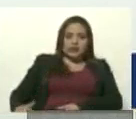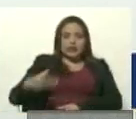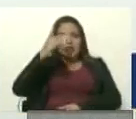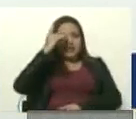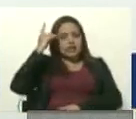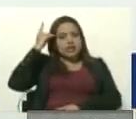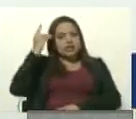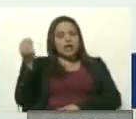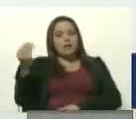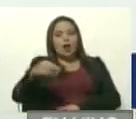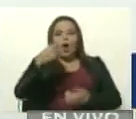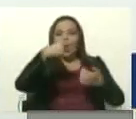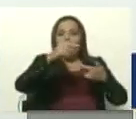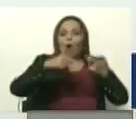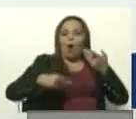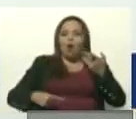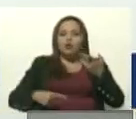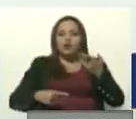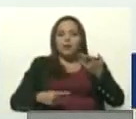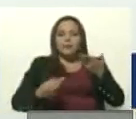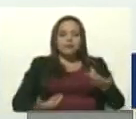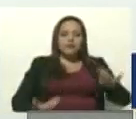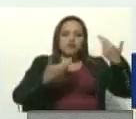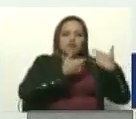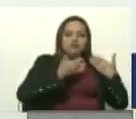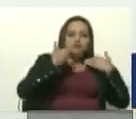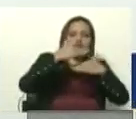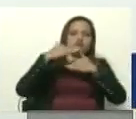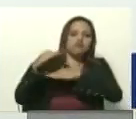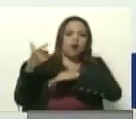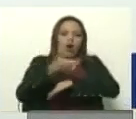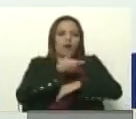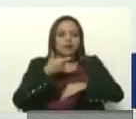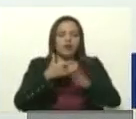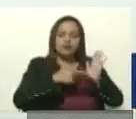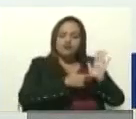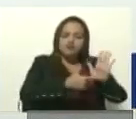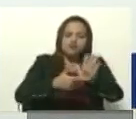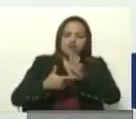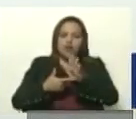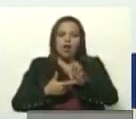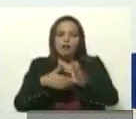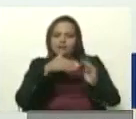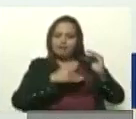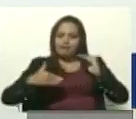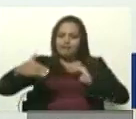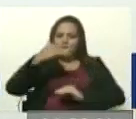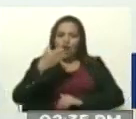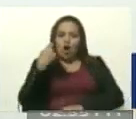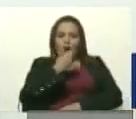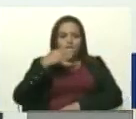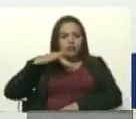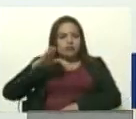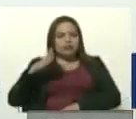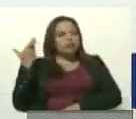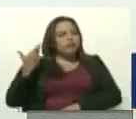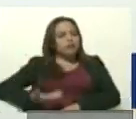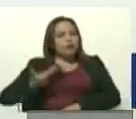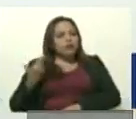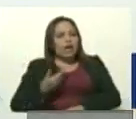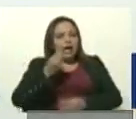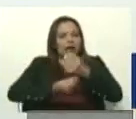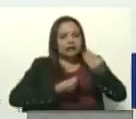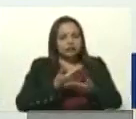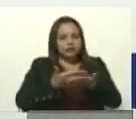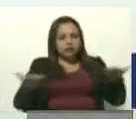y de otros altos funcionarios demuestra el alto compromiso e importancia